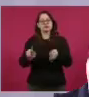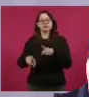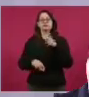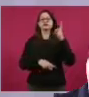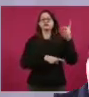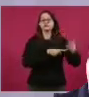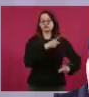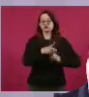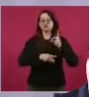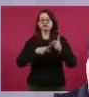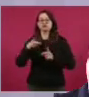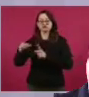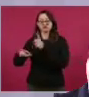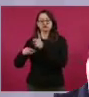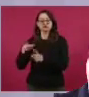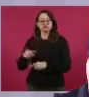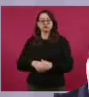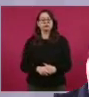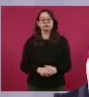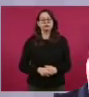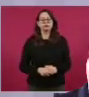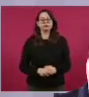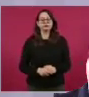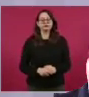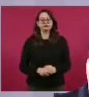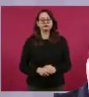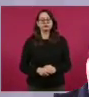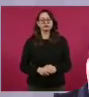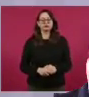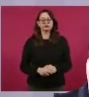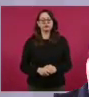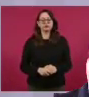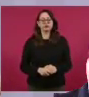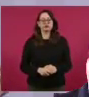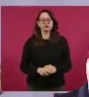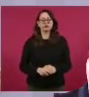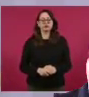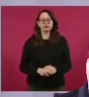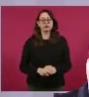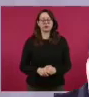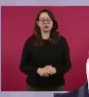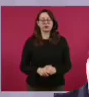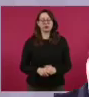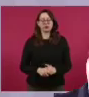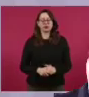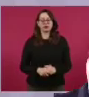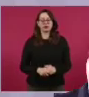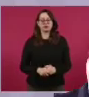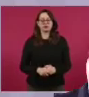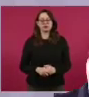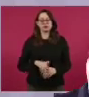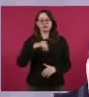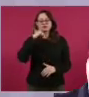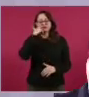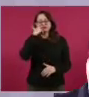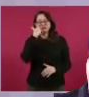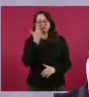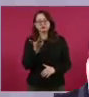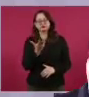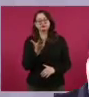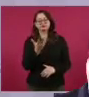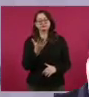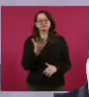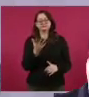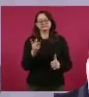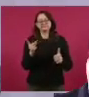disciplinas del deporte. Quiero primero pues felicitar a